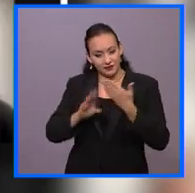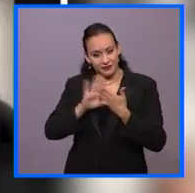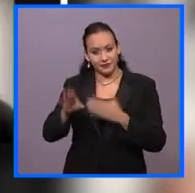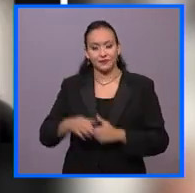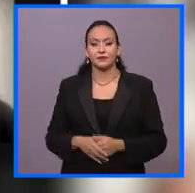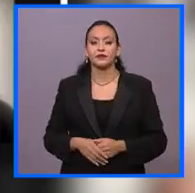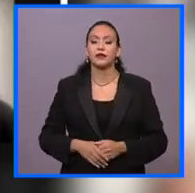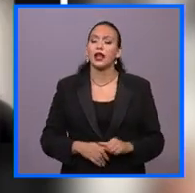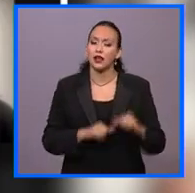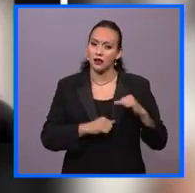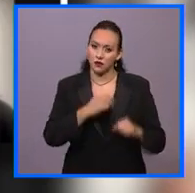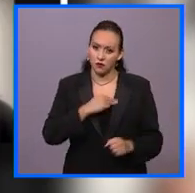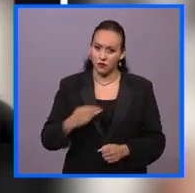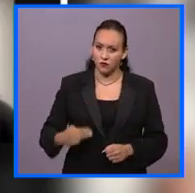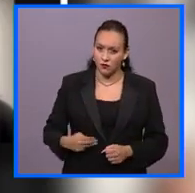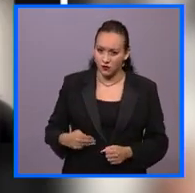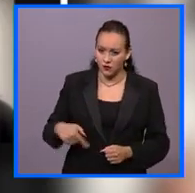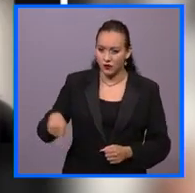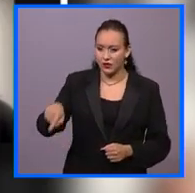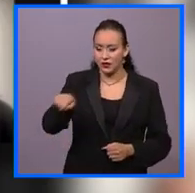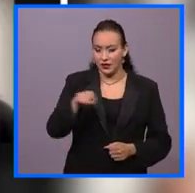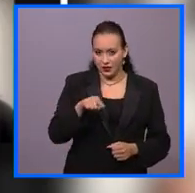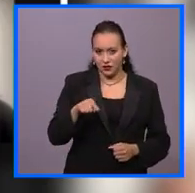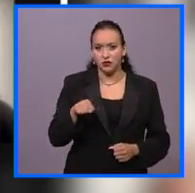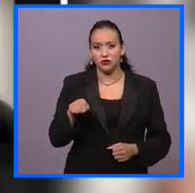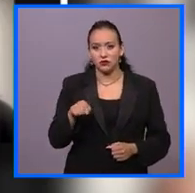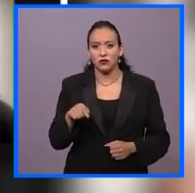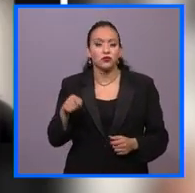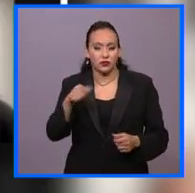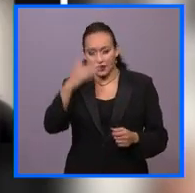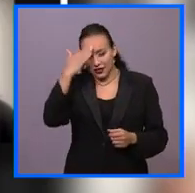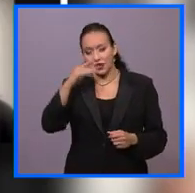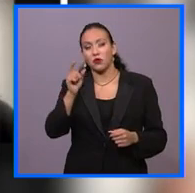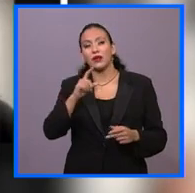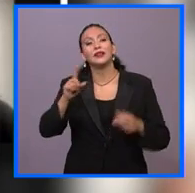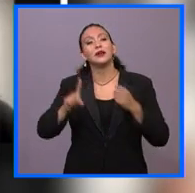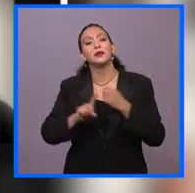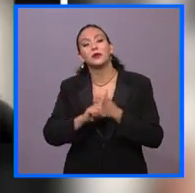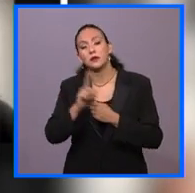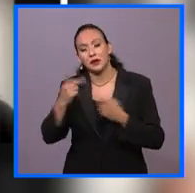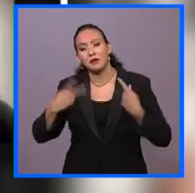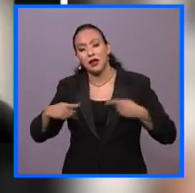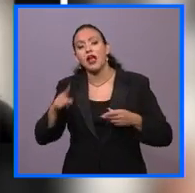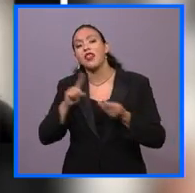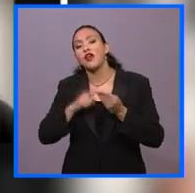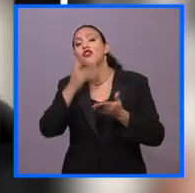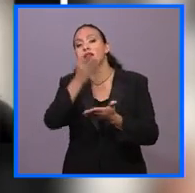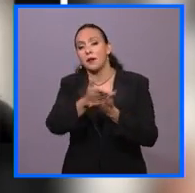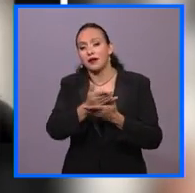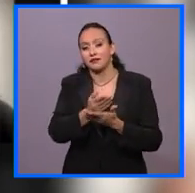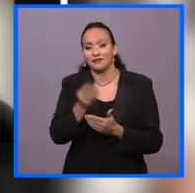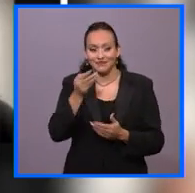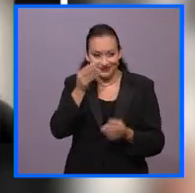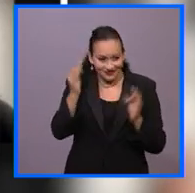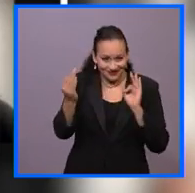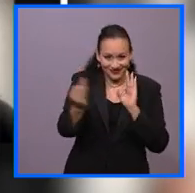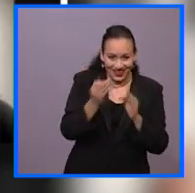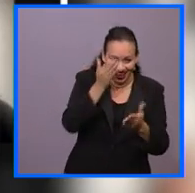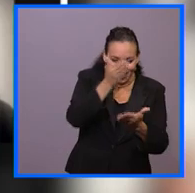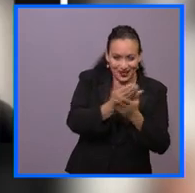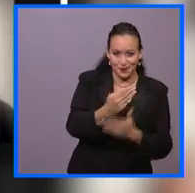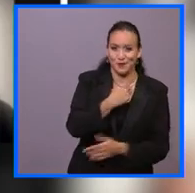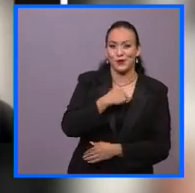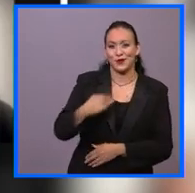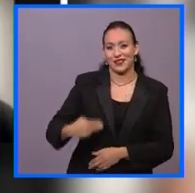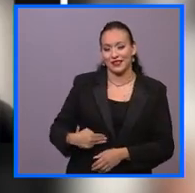autoridades municipales pues son ese eslabón mucho más cercano al territorio. Quien ha tenido participación en instancias municipales sabe que todos